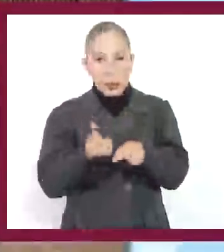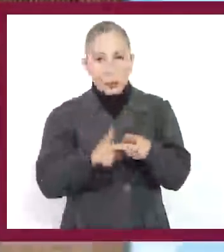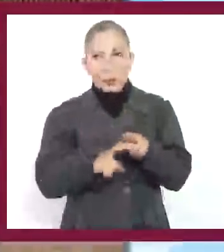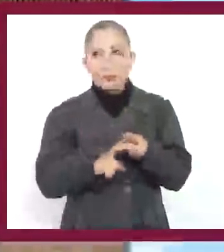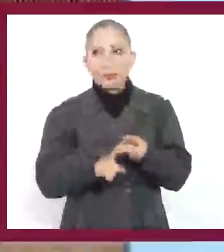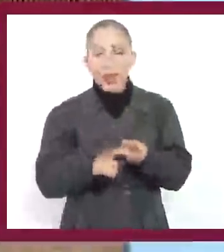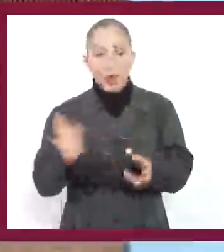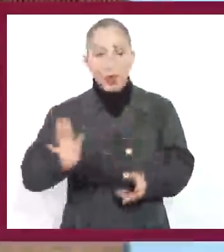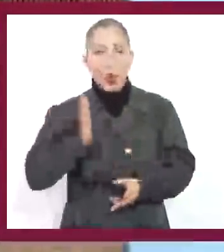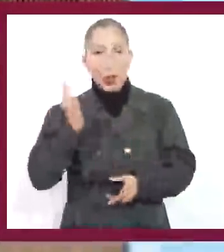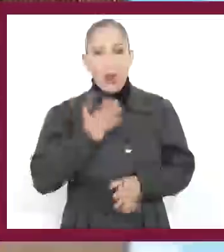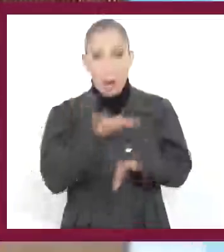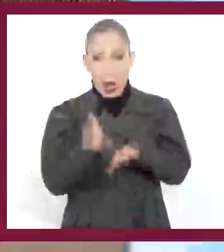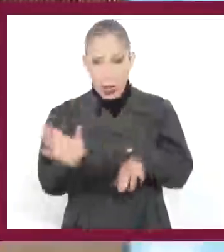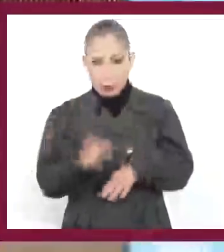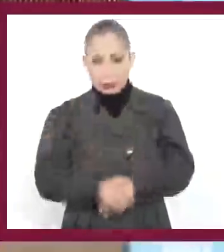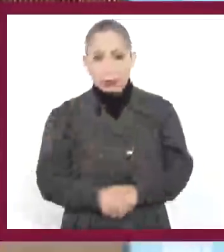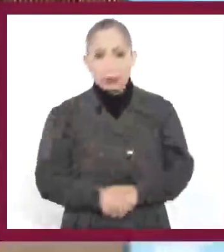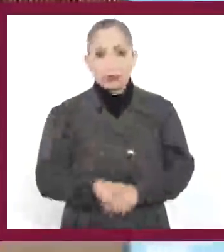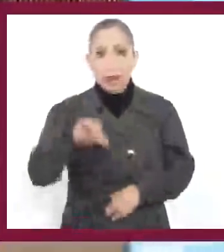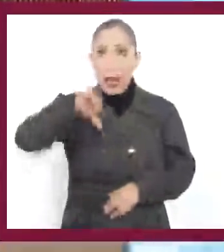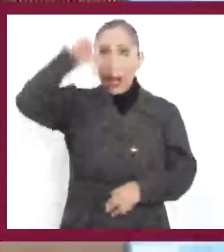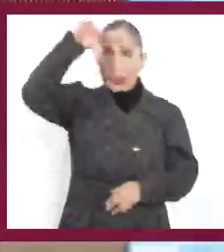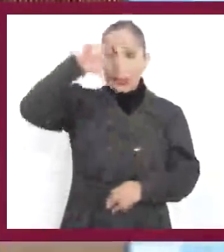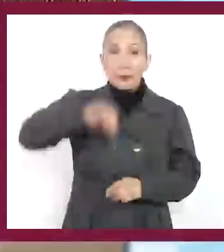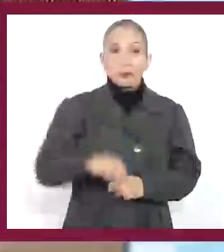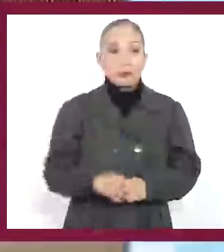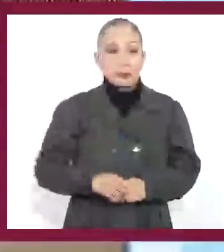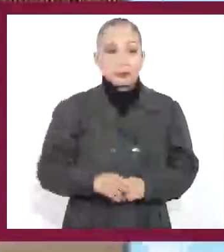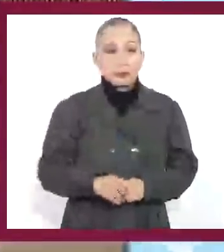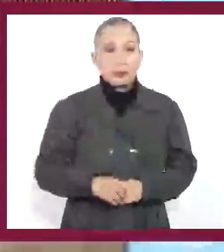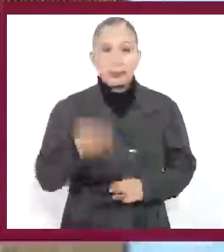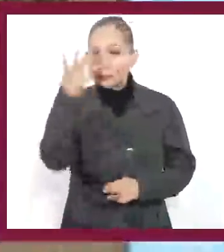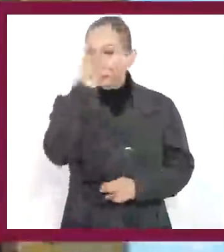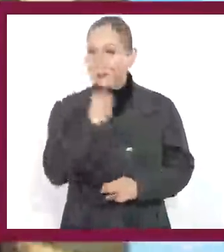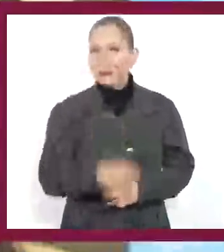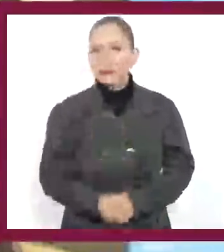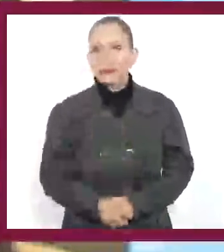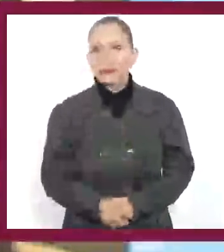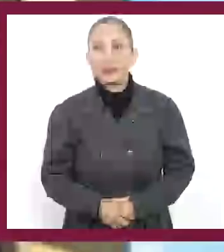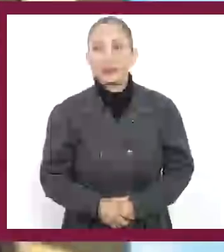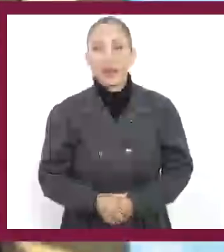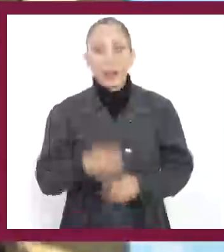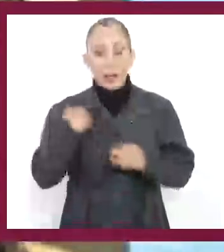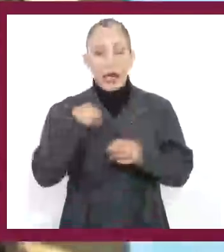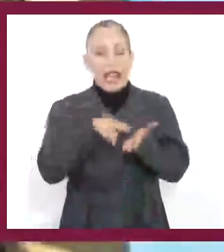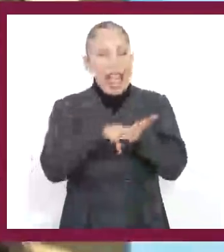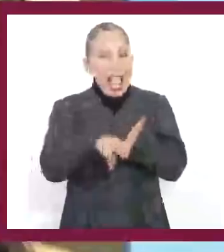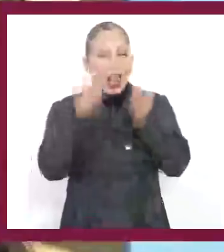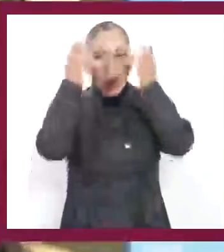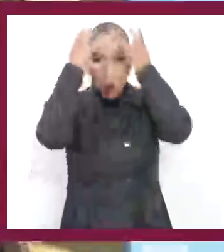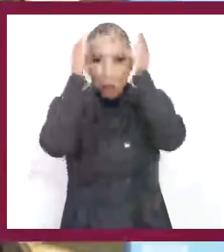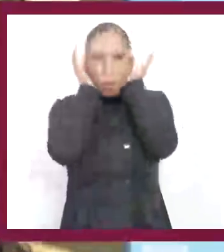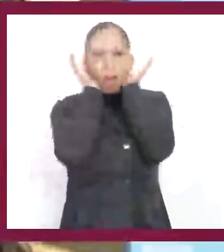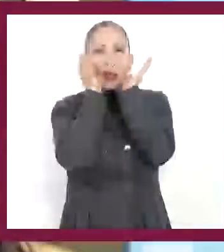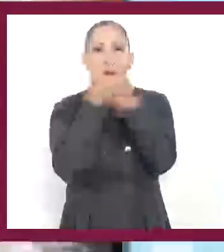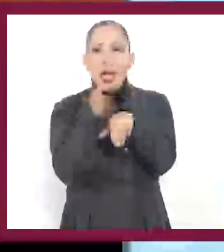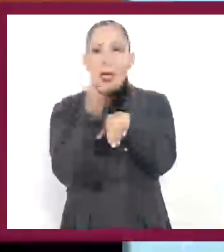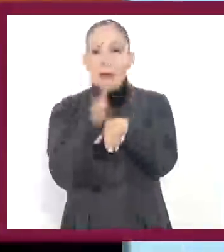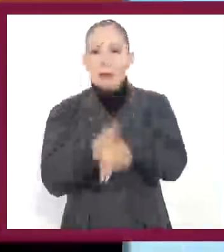blanco. Güera, bueno, blanca, alta y muy hermosa. Con el pelo negro y